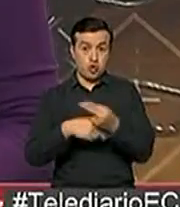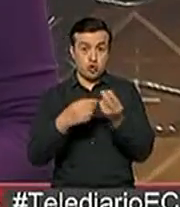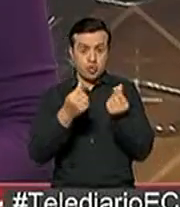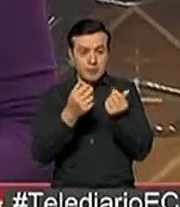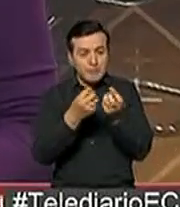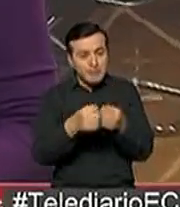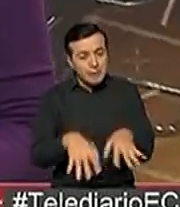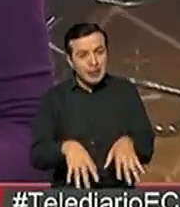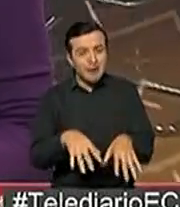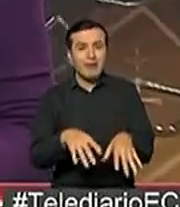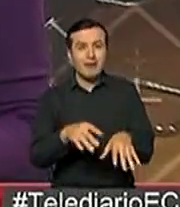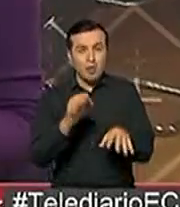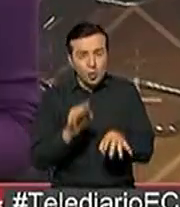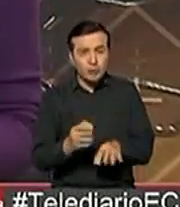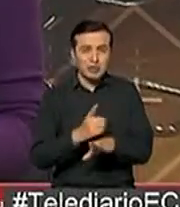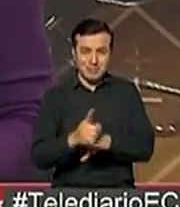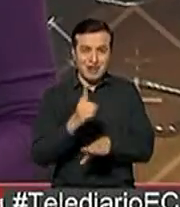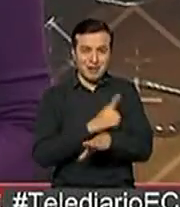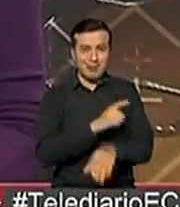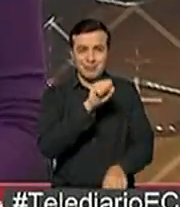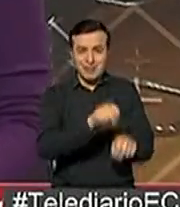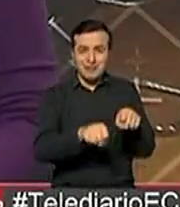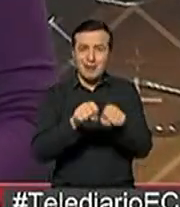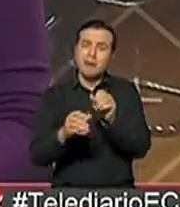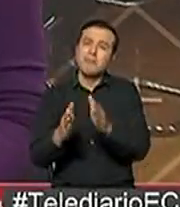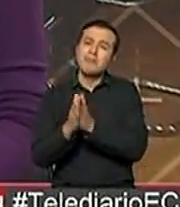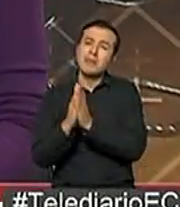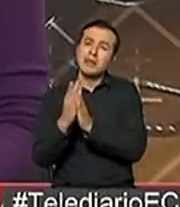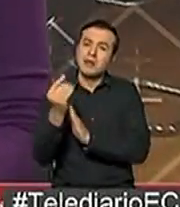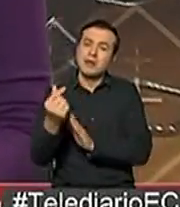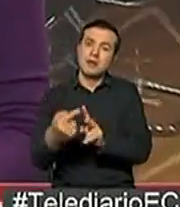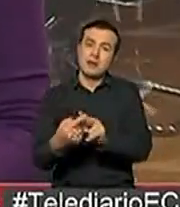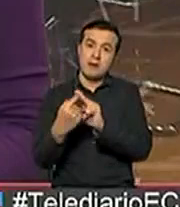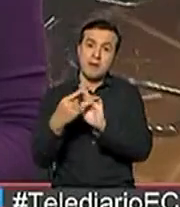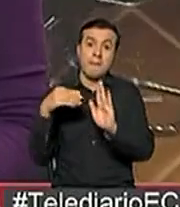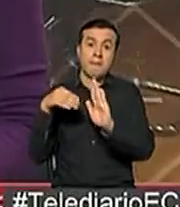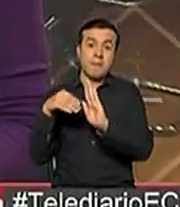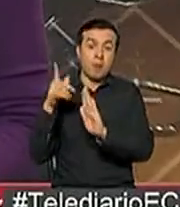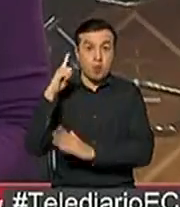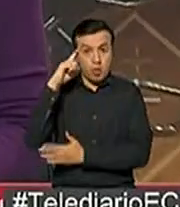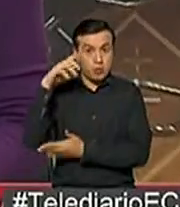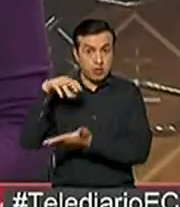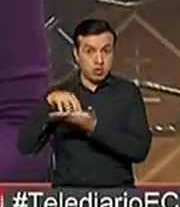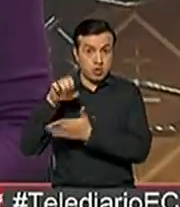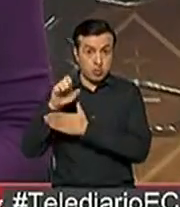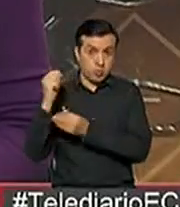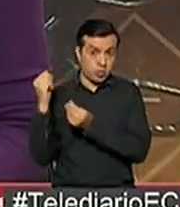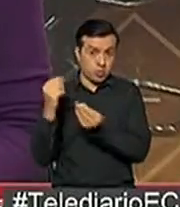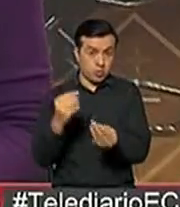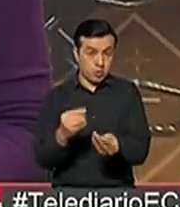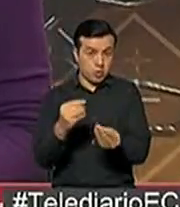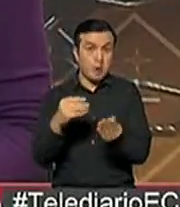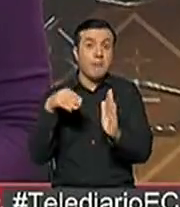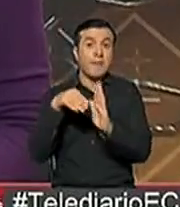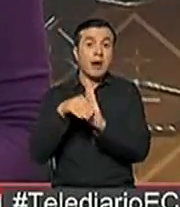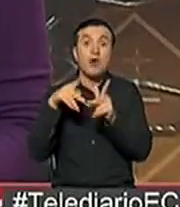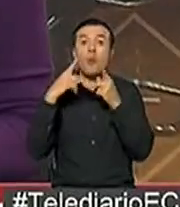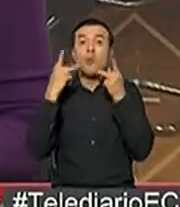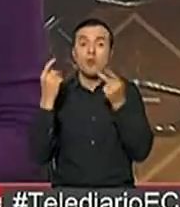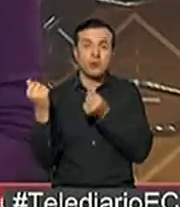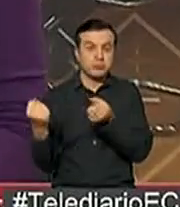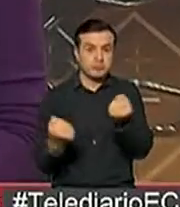vandálicos de la semana anterior buscan ser beneficiarios de los créditos que entregará el gobierno nacional a través de la banca pública